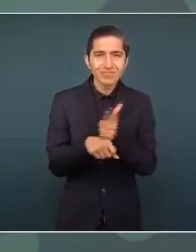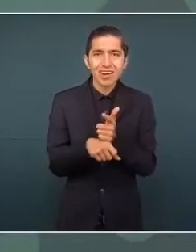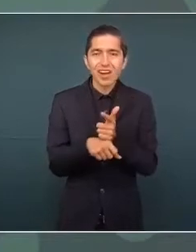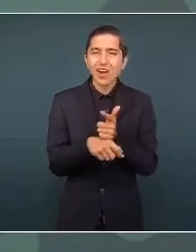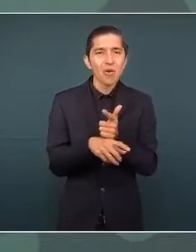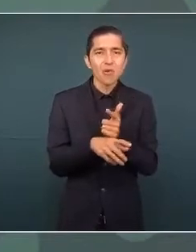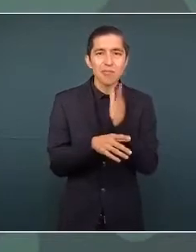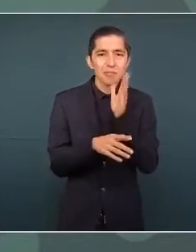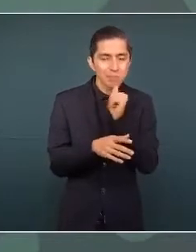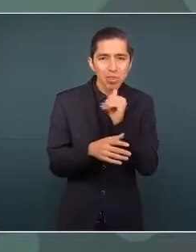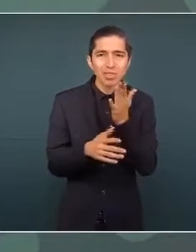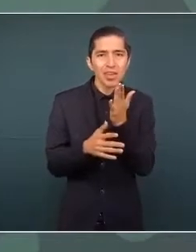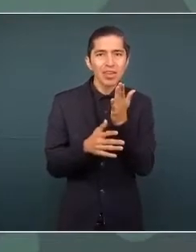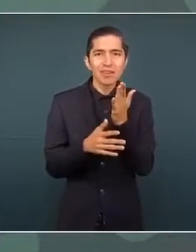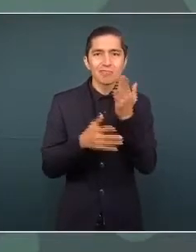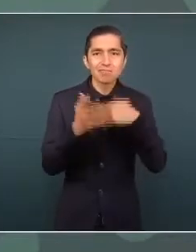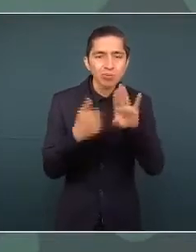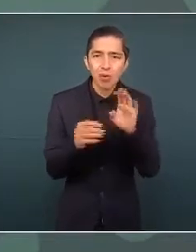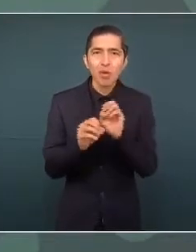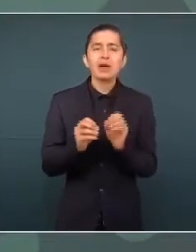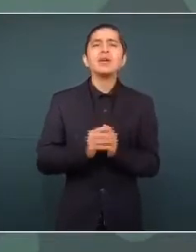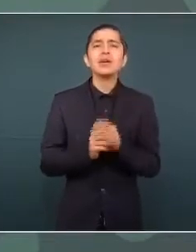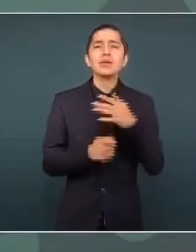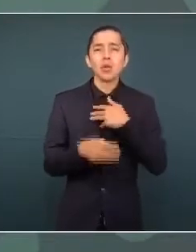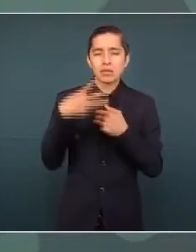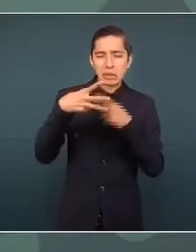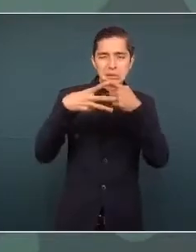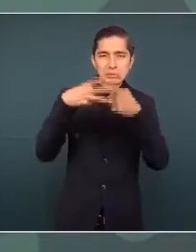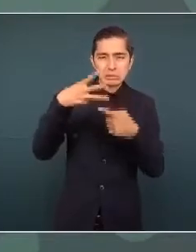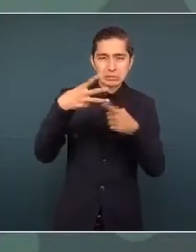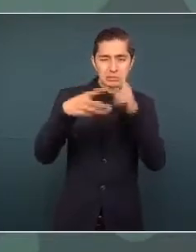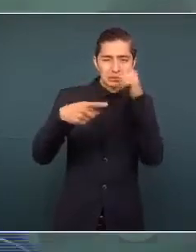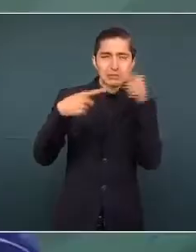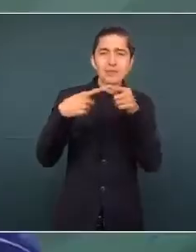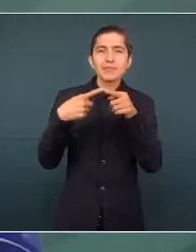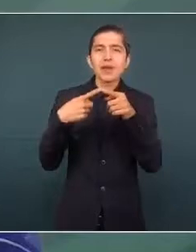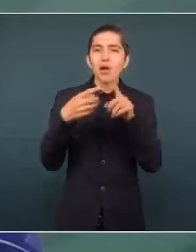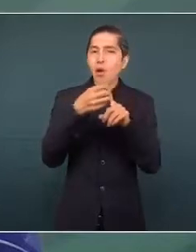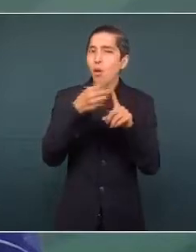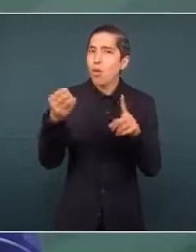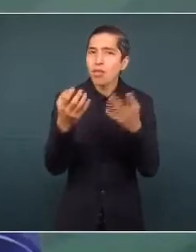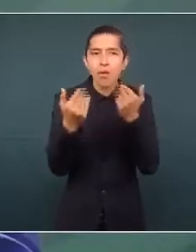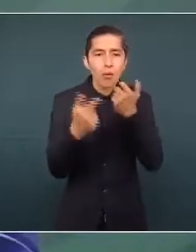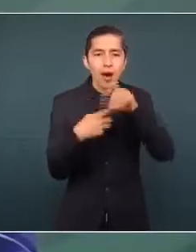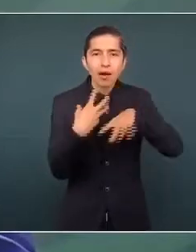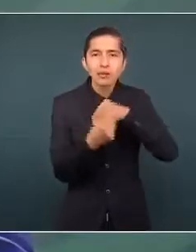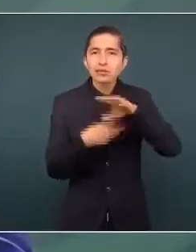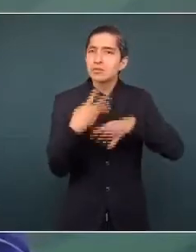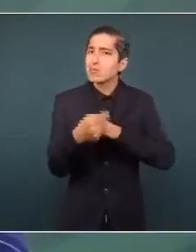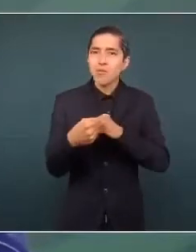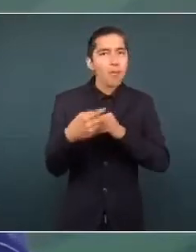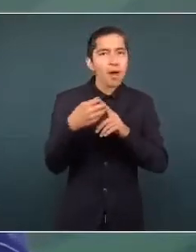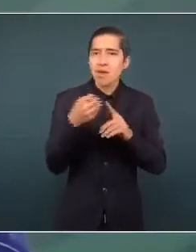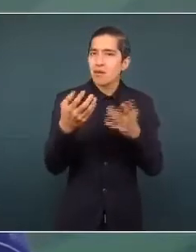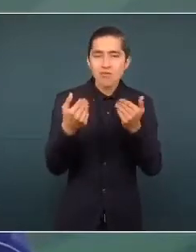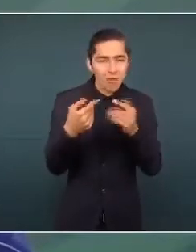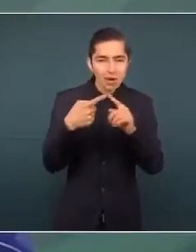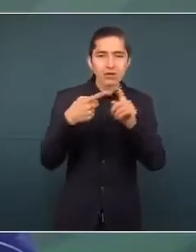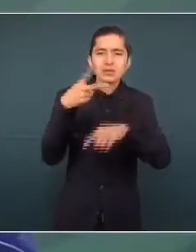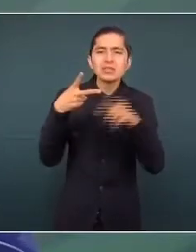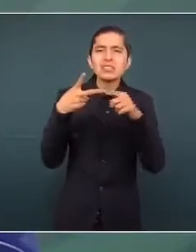Yo identificaba tres grandes temas: el desorden financiero, el